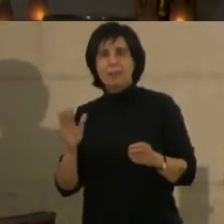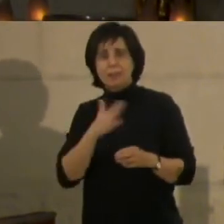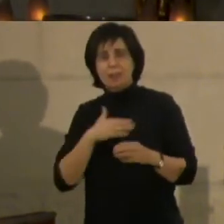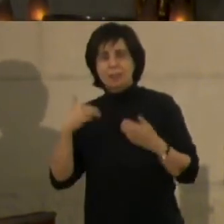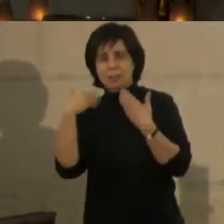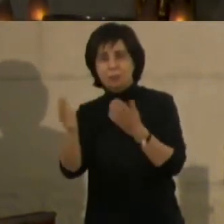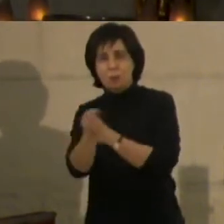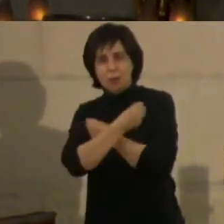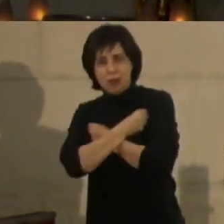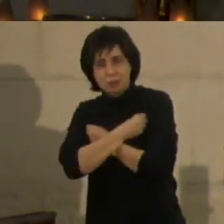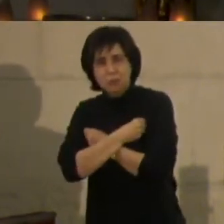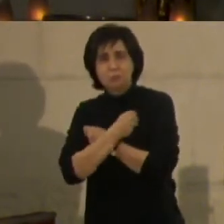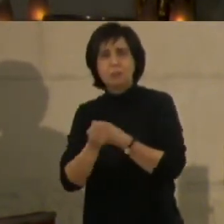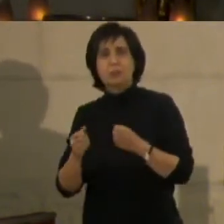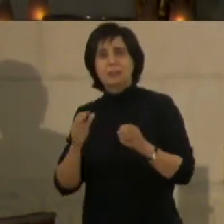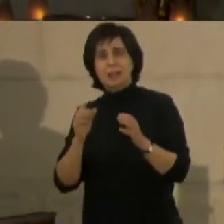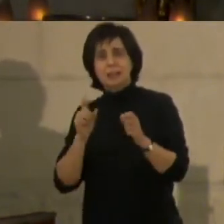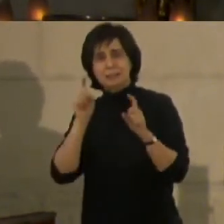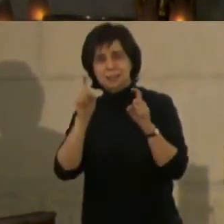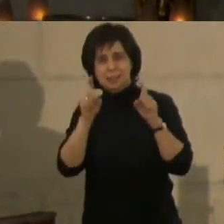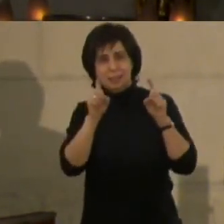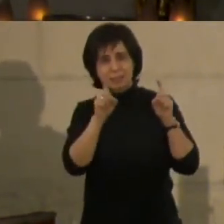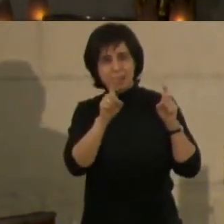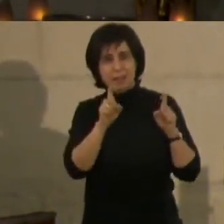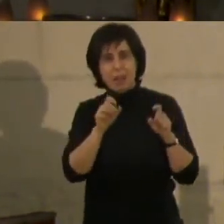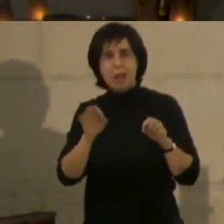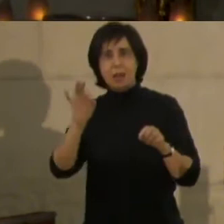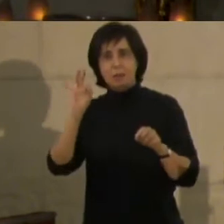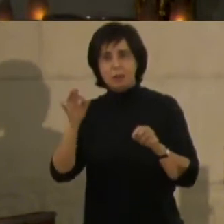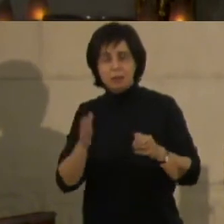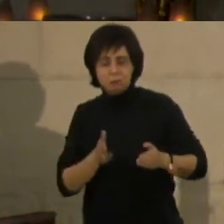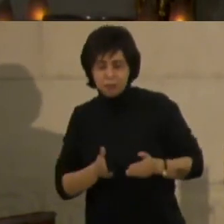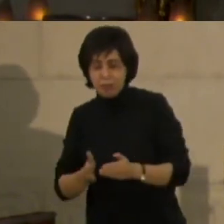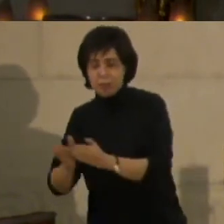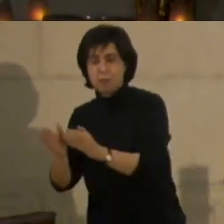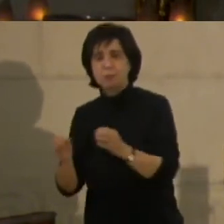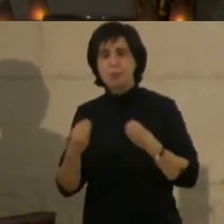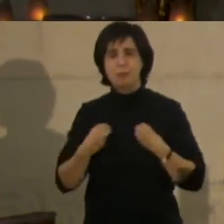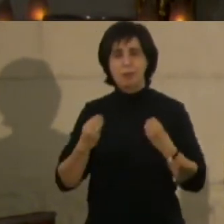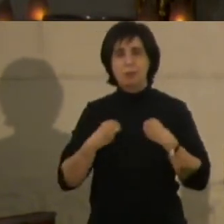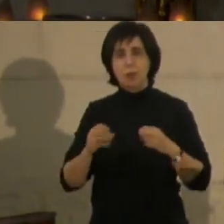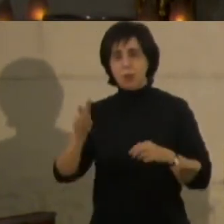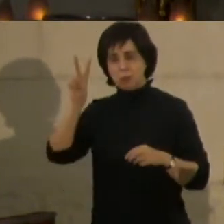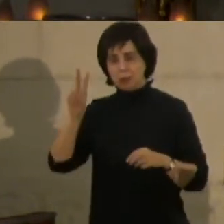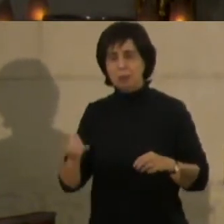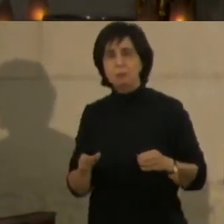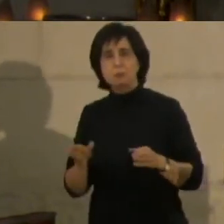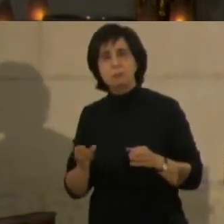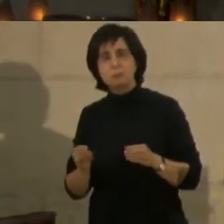abrazo, porque te quiere enseñar la verdadera ruta de la vida, el verdadero